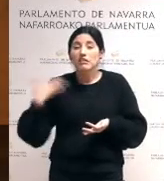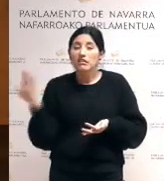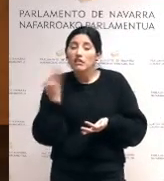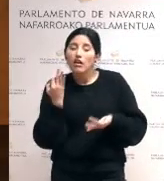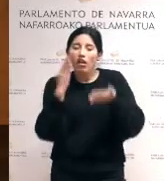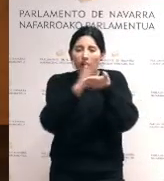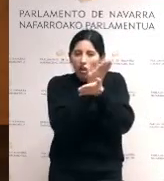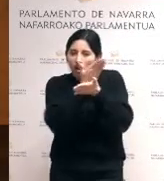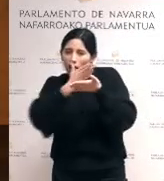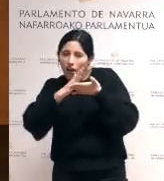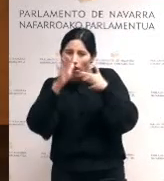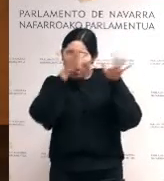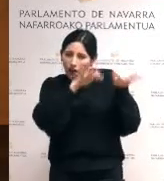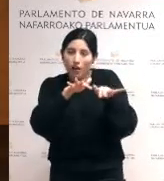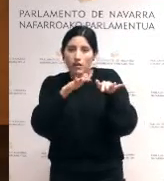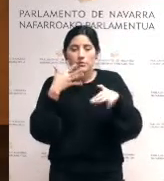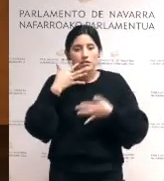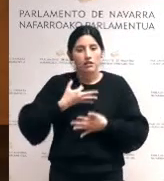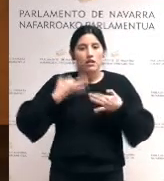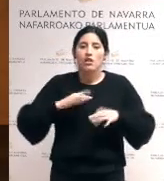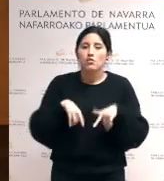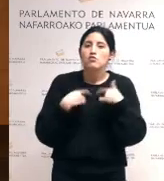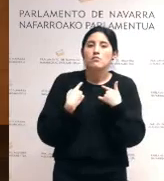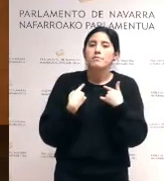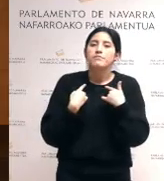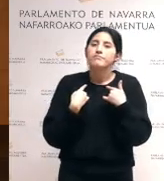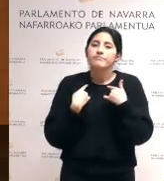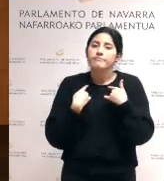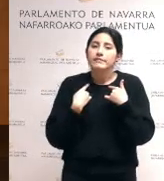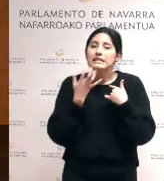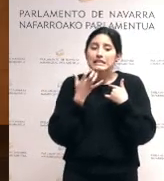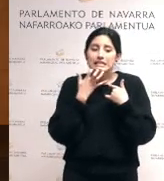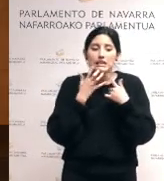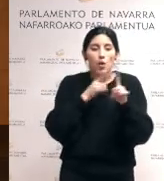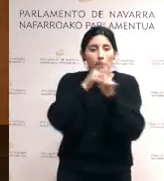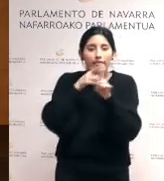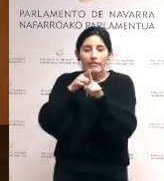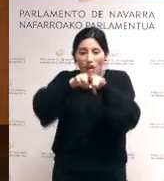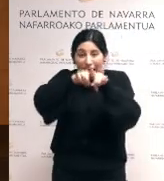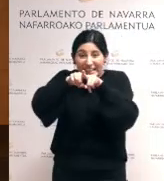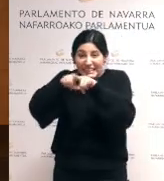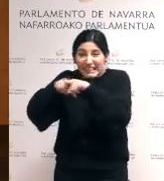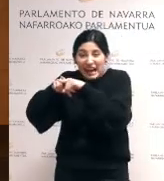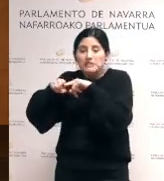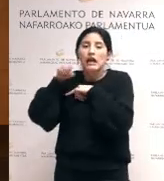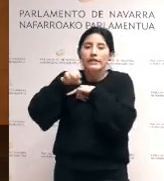haciendo encima creer que los que polarizamos somos quienes criticamos esos objetivos y ponemos propuestas encima de la mesa. Como he dicho, votaremos que sí. Gracias.